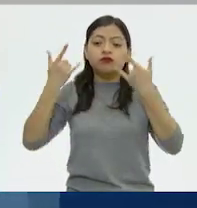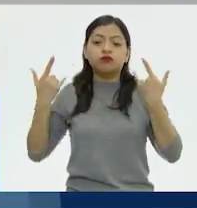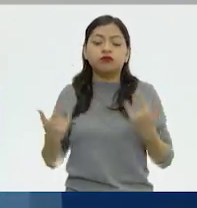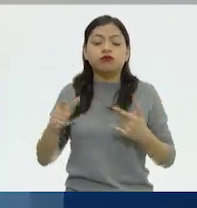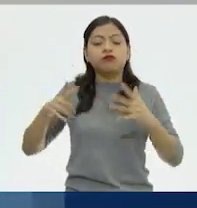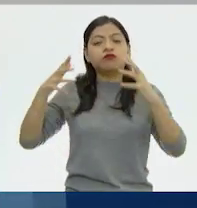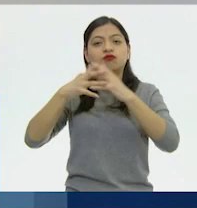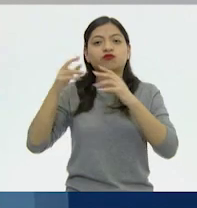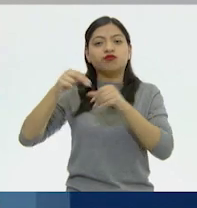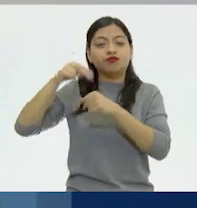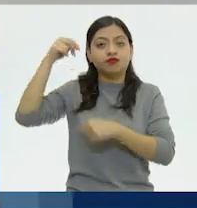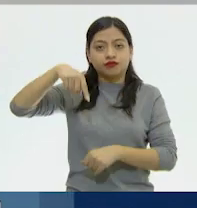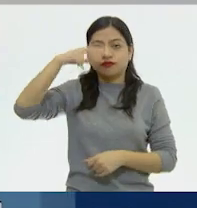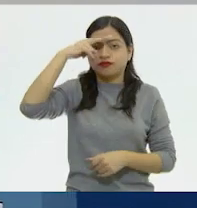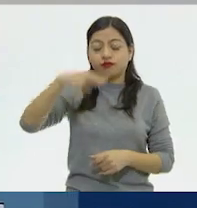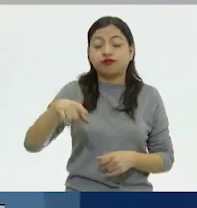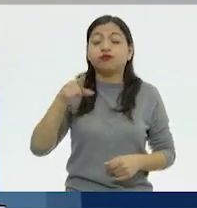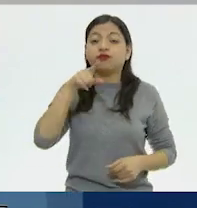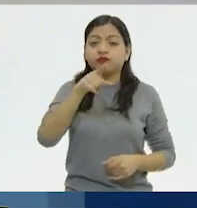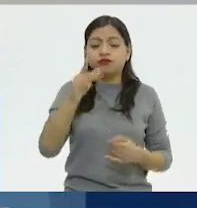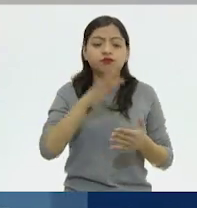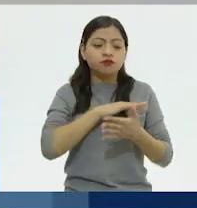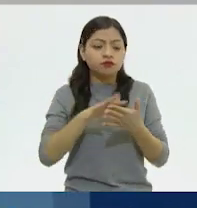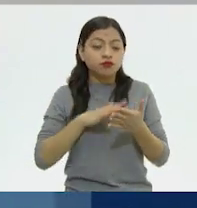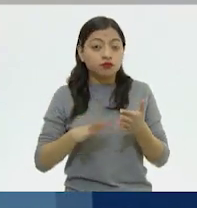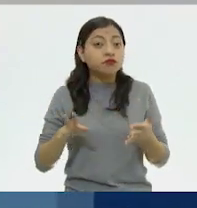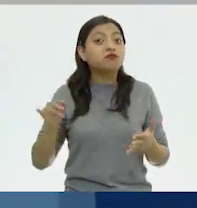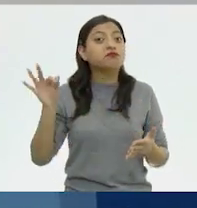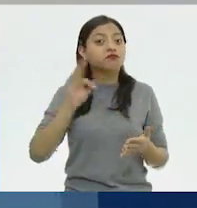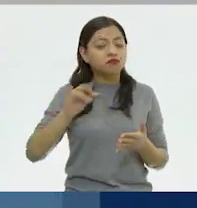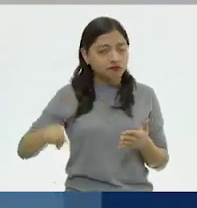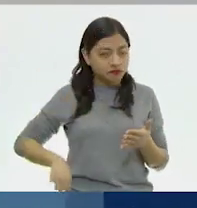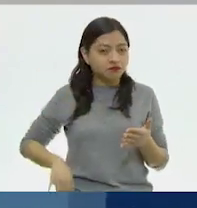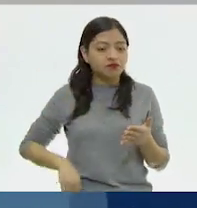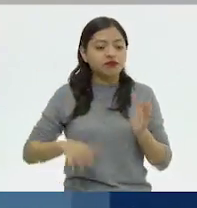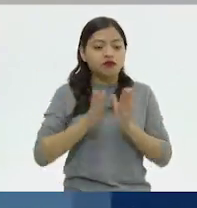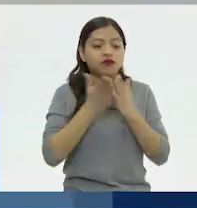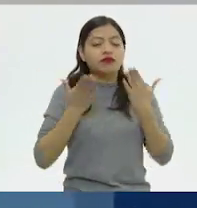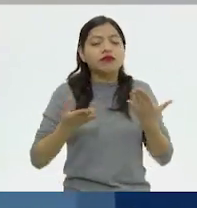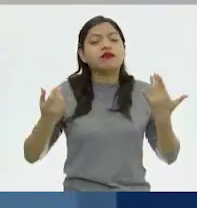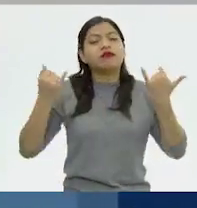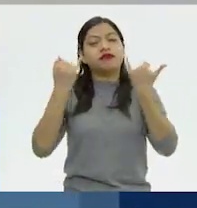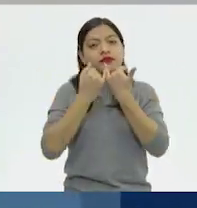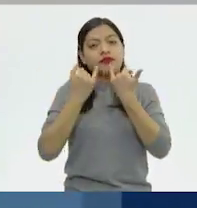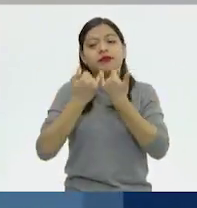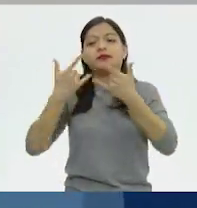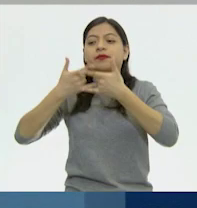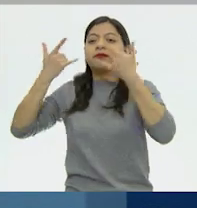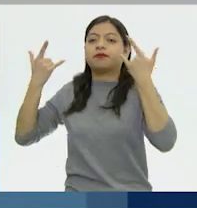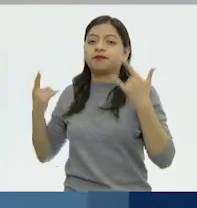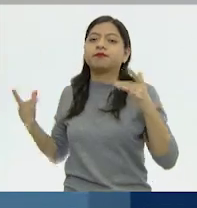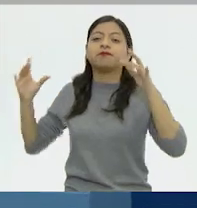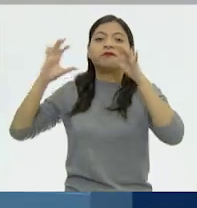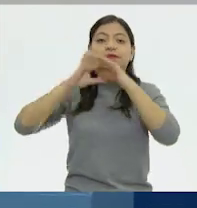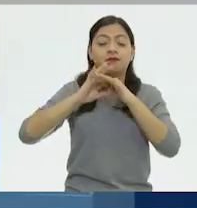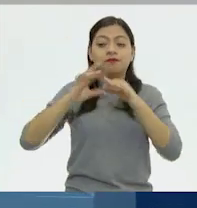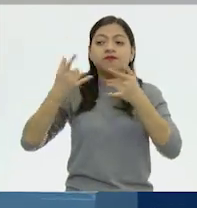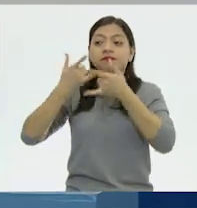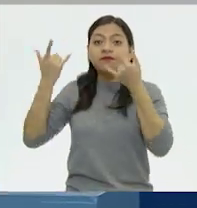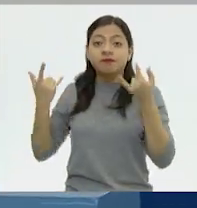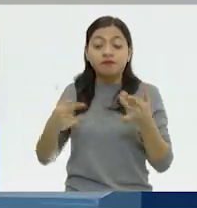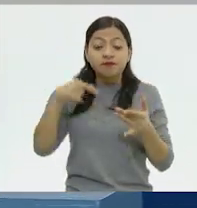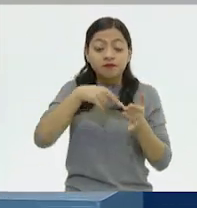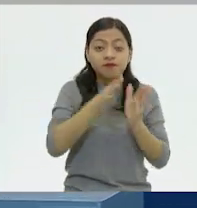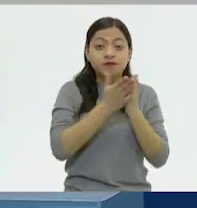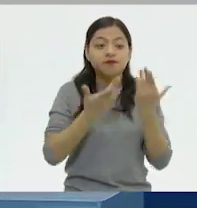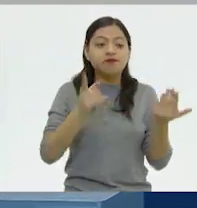podría interesarte tanto desde la perspectiva literaria, porque es literatura, como desde la histórica, porque describe diversos